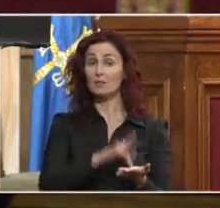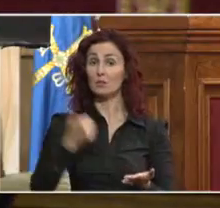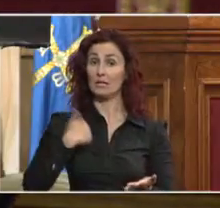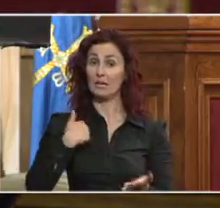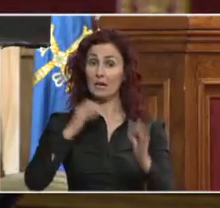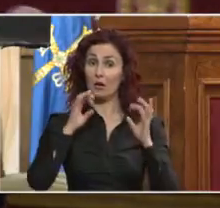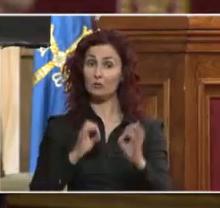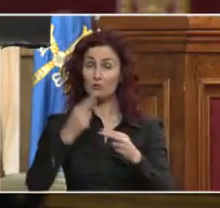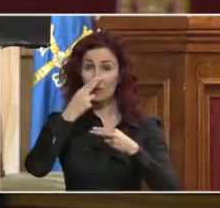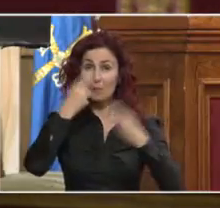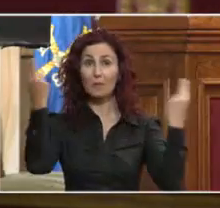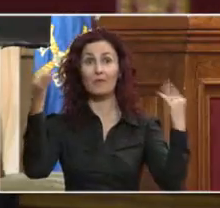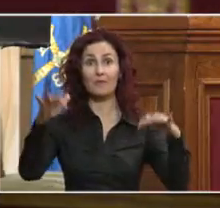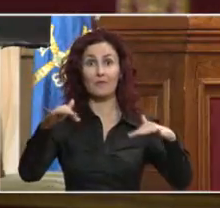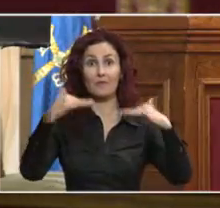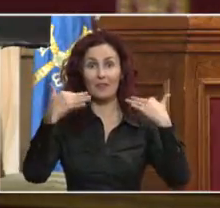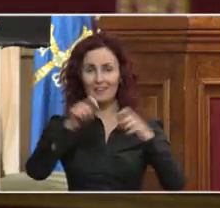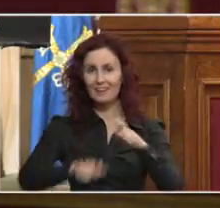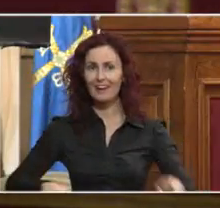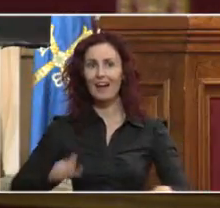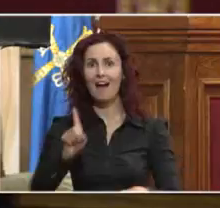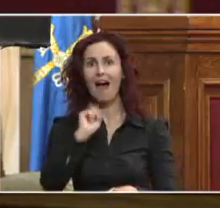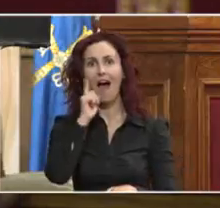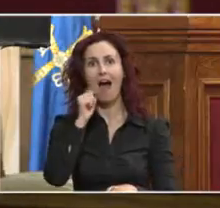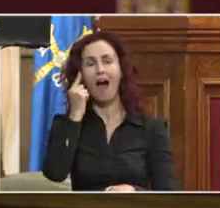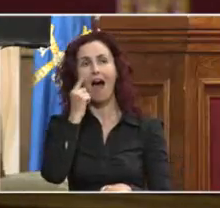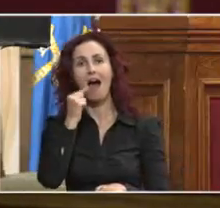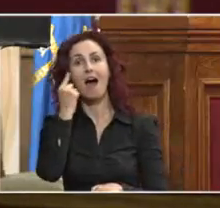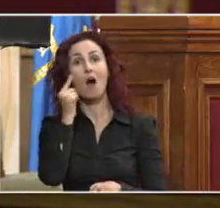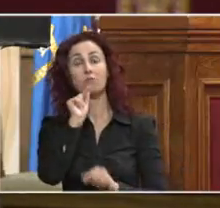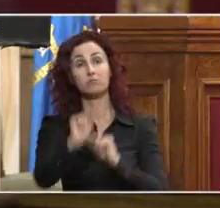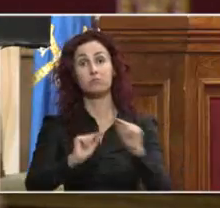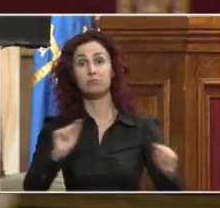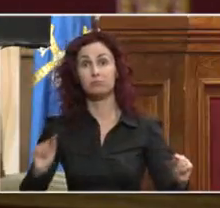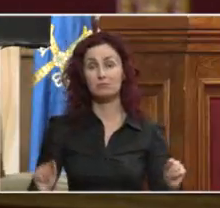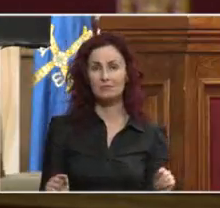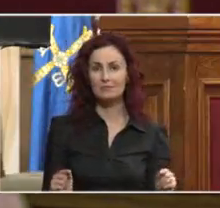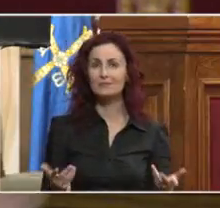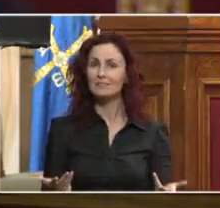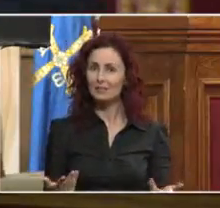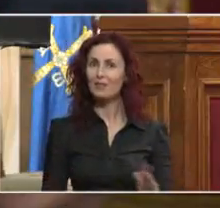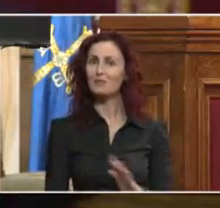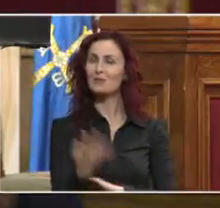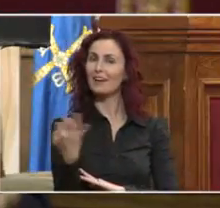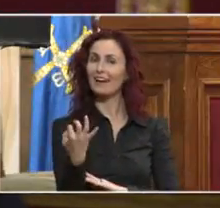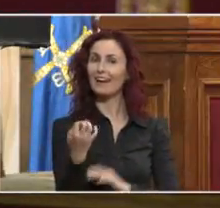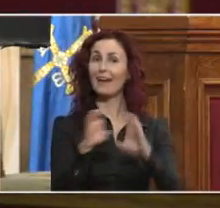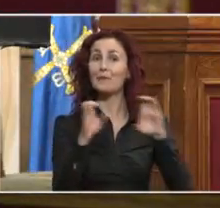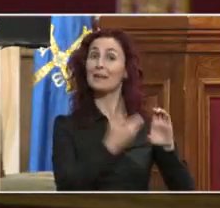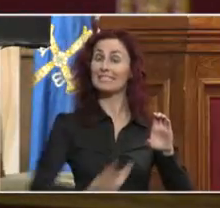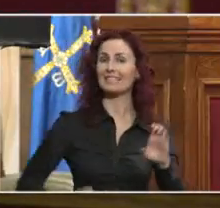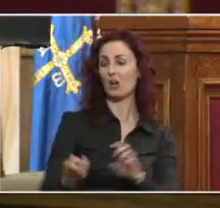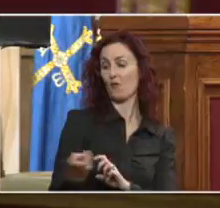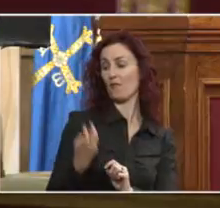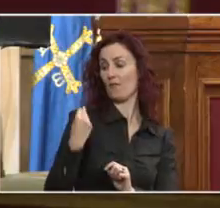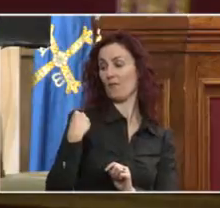un cierto público y la gente empezaba a enterarse o a tener cierta expectativa, también se daba de que de pronto un empresario vendía